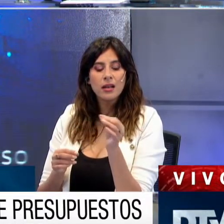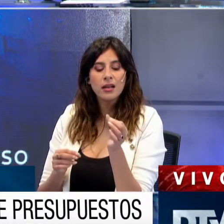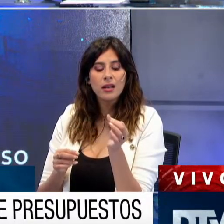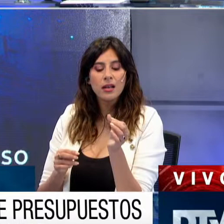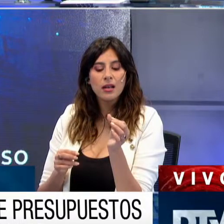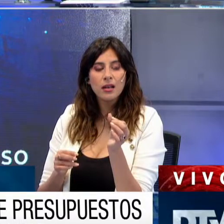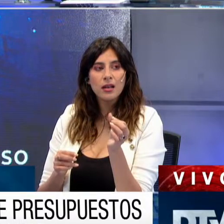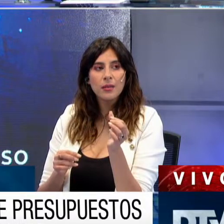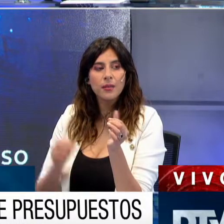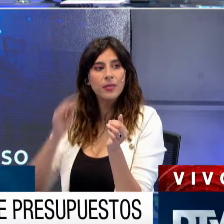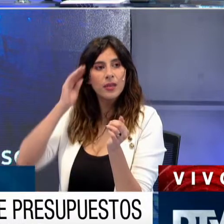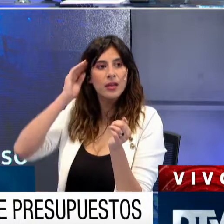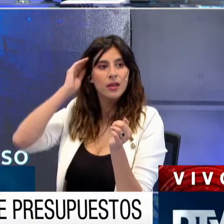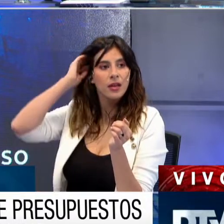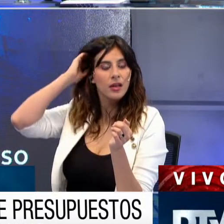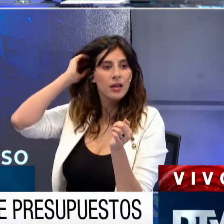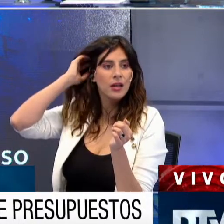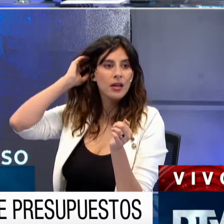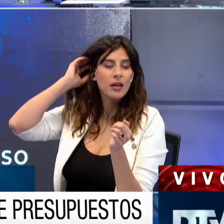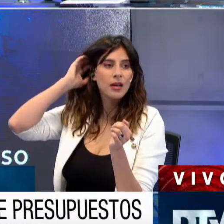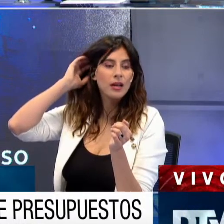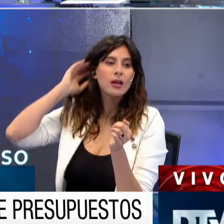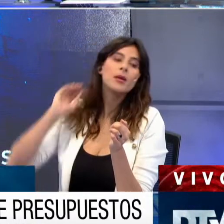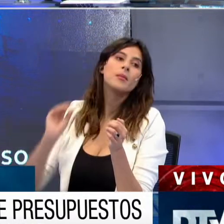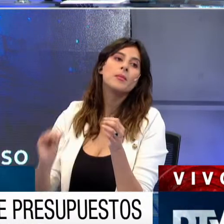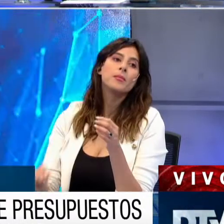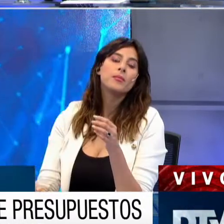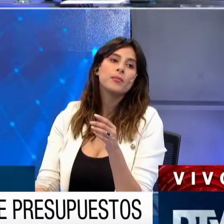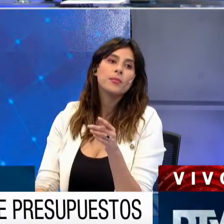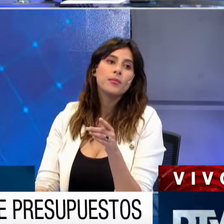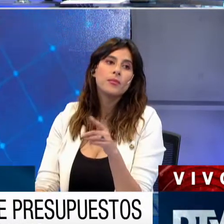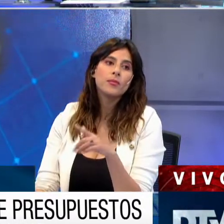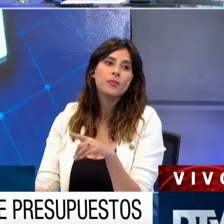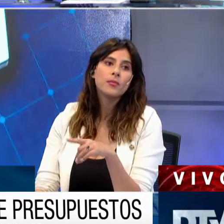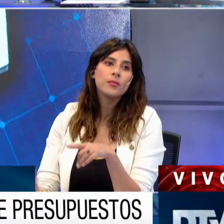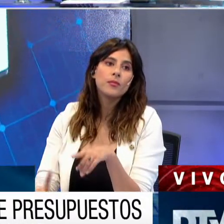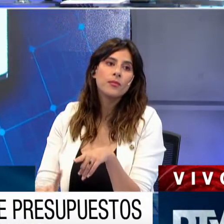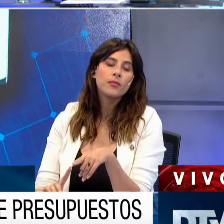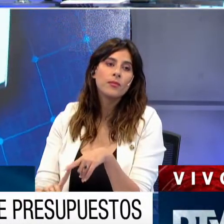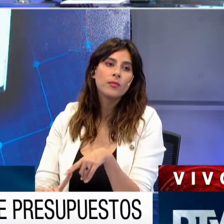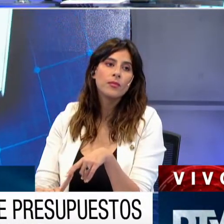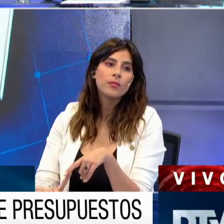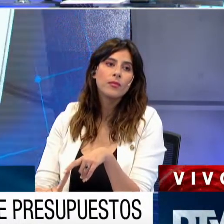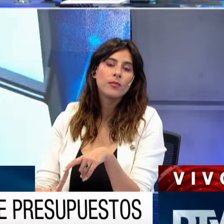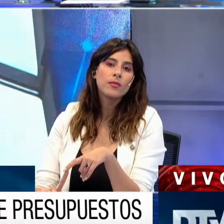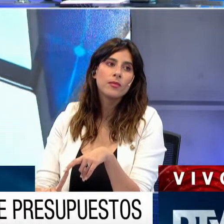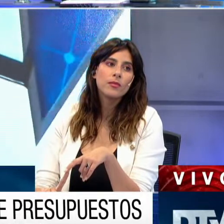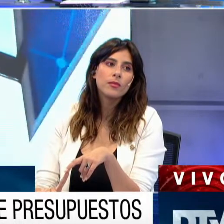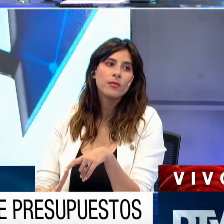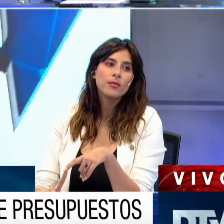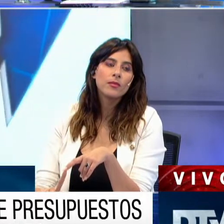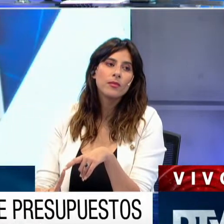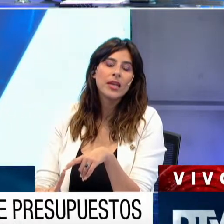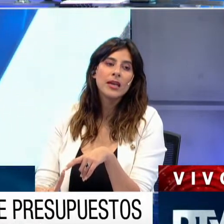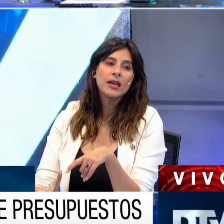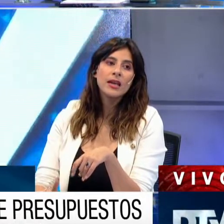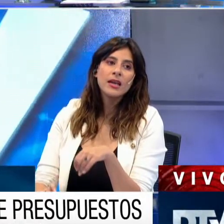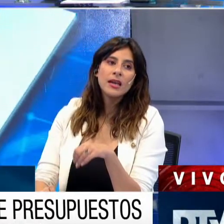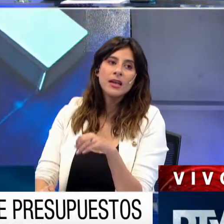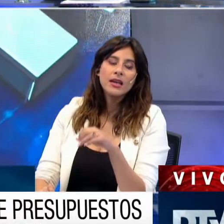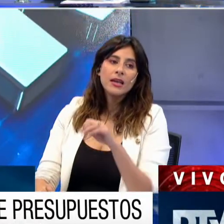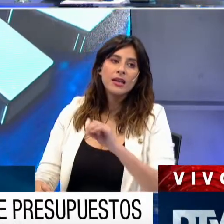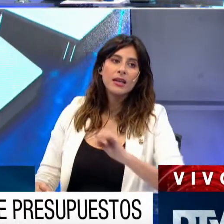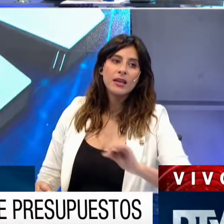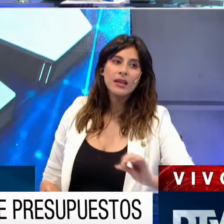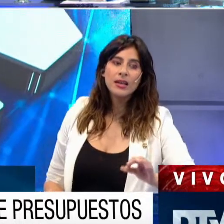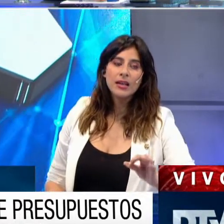se tratarán esta temática de los neumáticos fuera de uso, para justamente darle utilidad y también